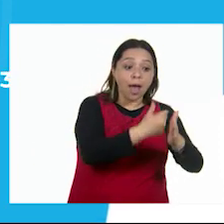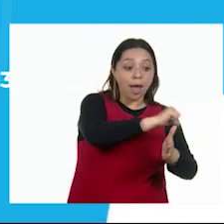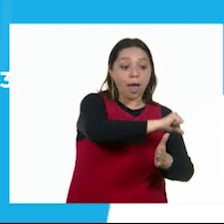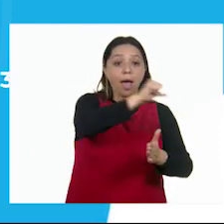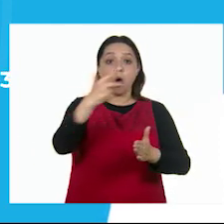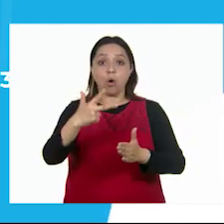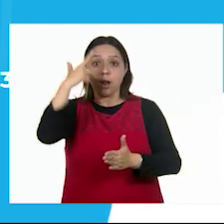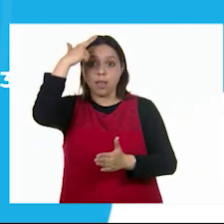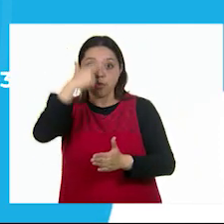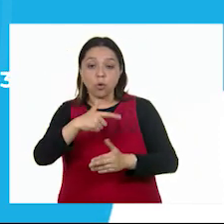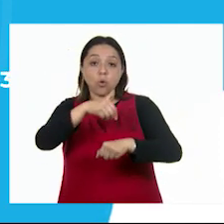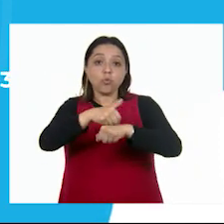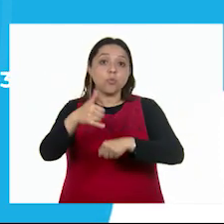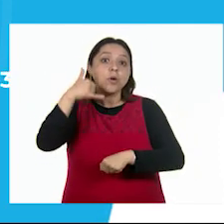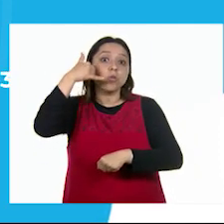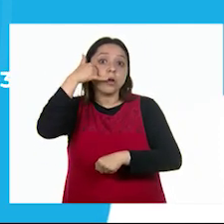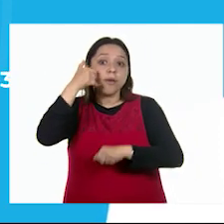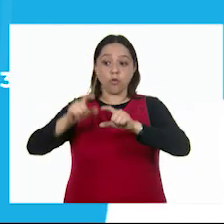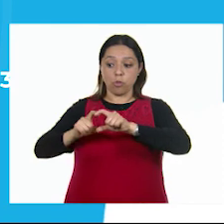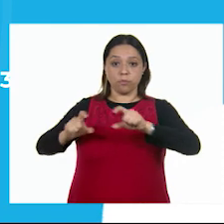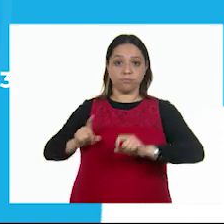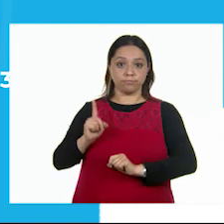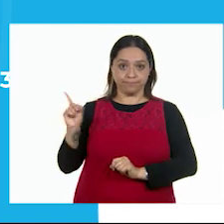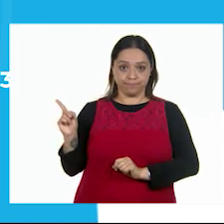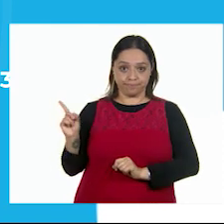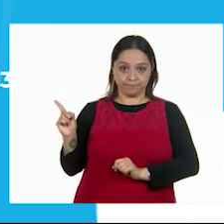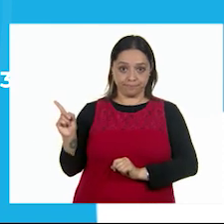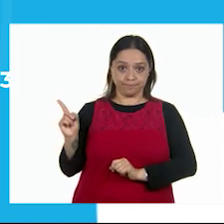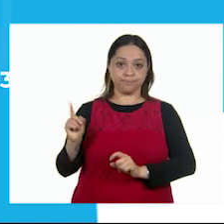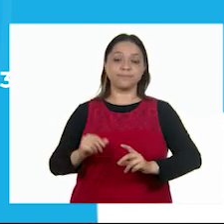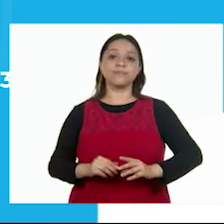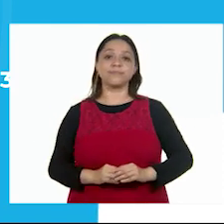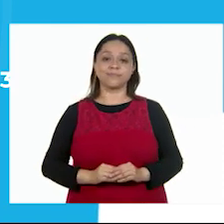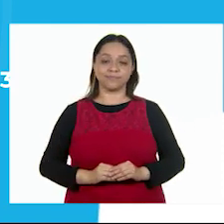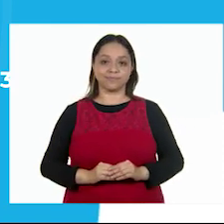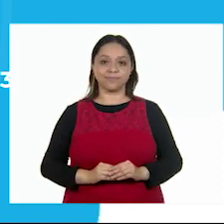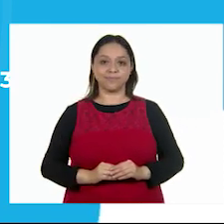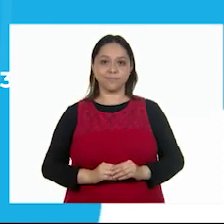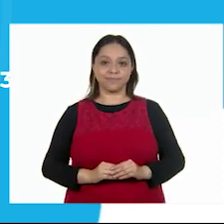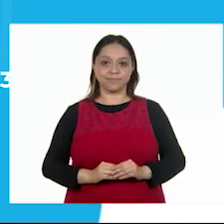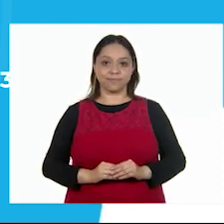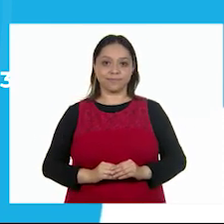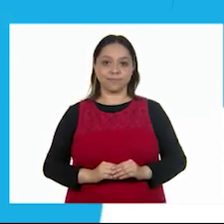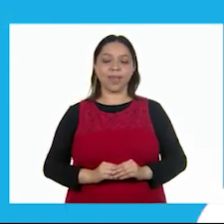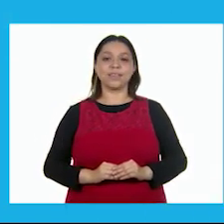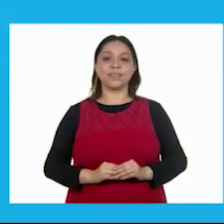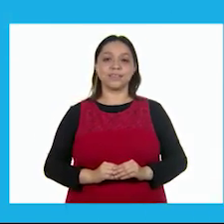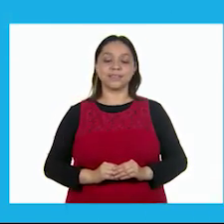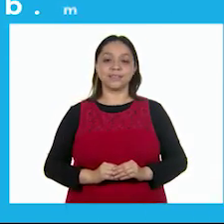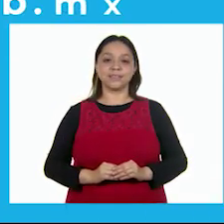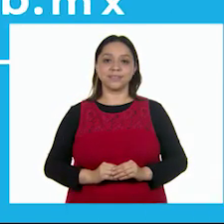teléfono 5541-7204-13, 100 líneas.